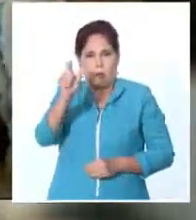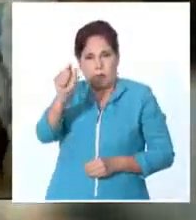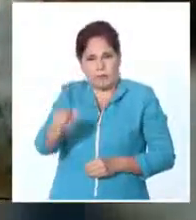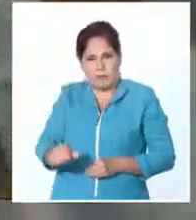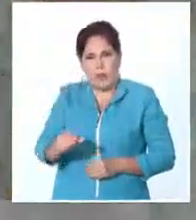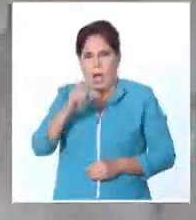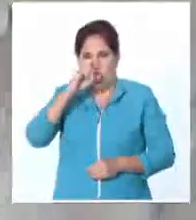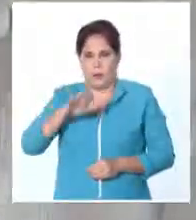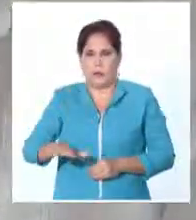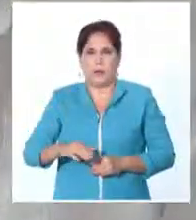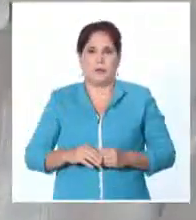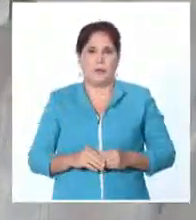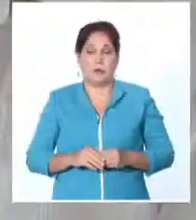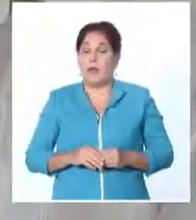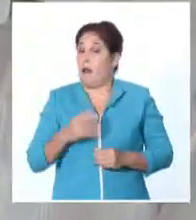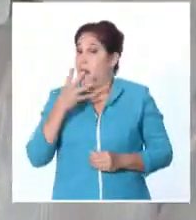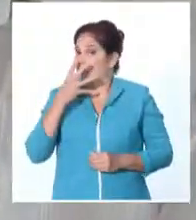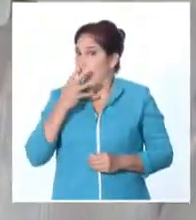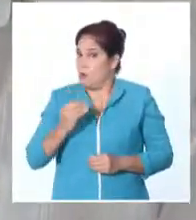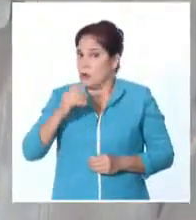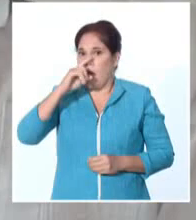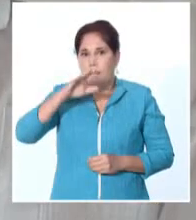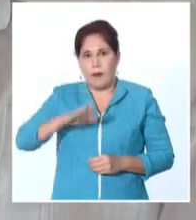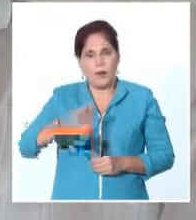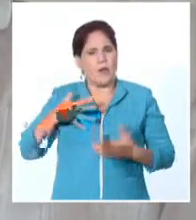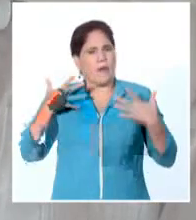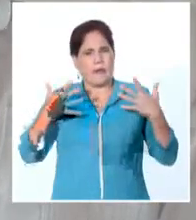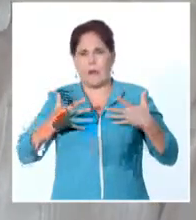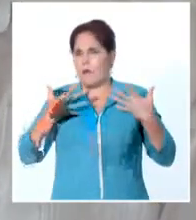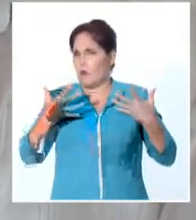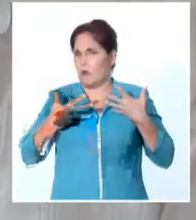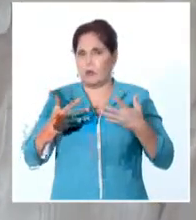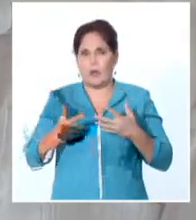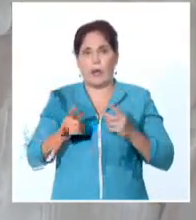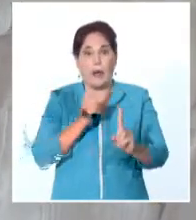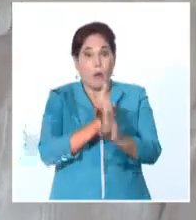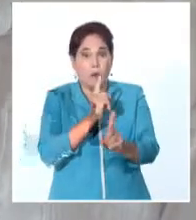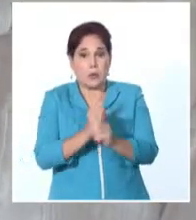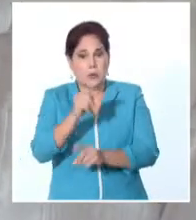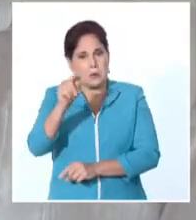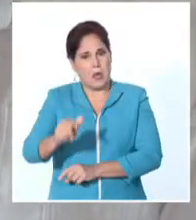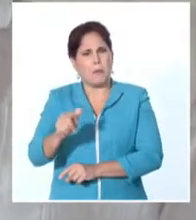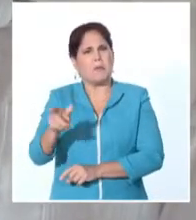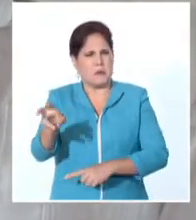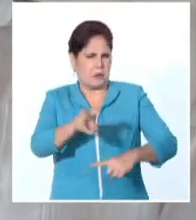Y él disfrutaba de esos momentos. El contacto con las personas, el contacto con el pueblo.